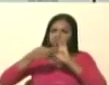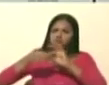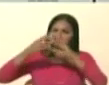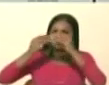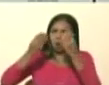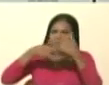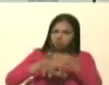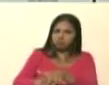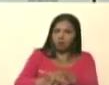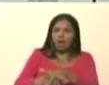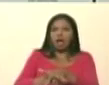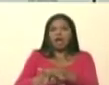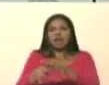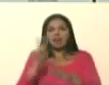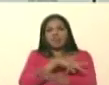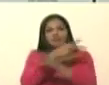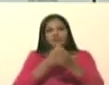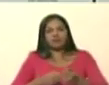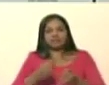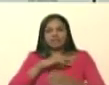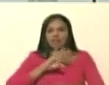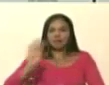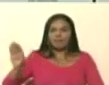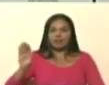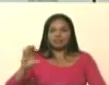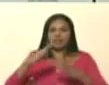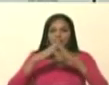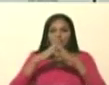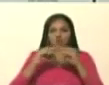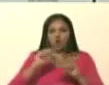toda la fuerza de la patria de un todo